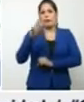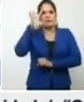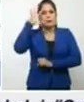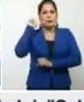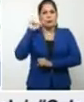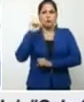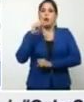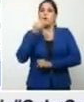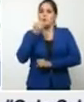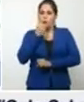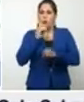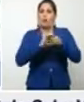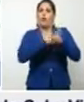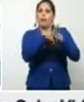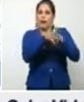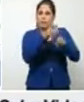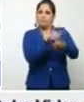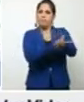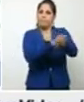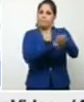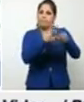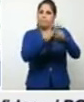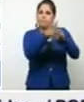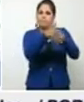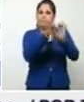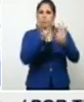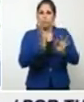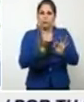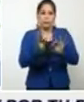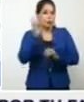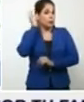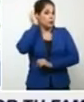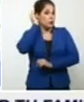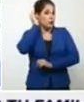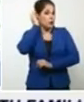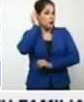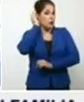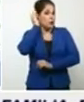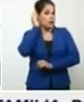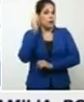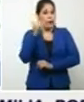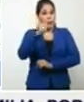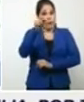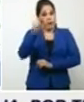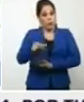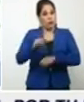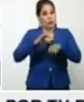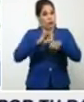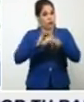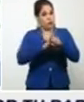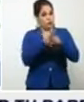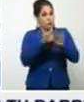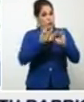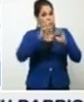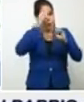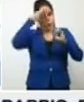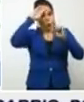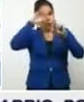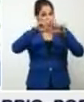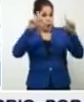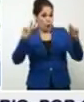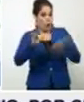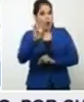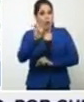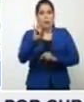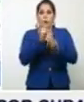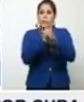positivo al SARS-CoV-2. Esta granmense, repito, 10 casos confirmados en todo el país, 9 contactos